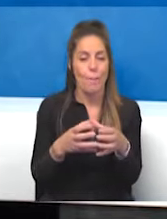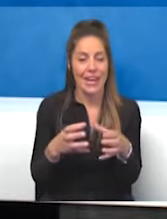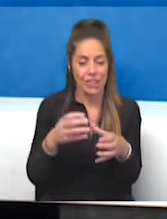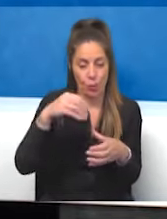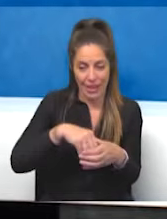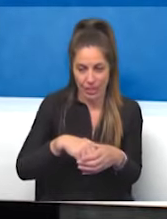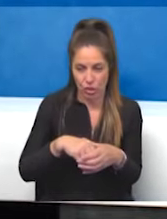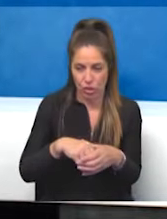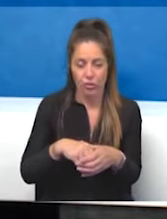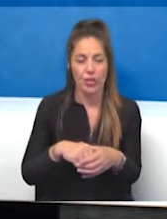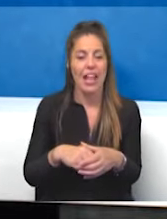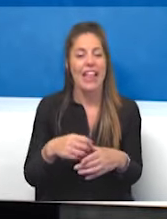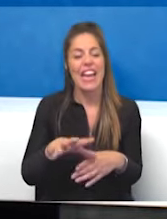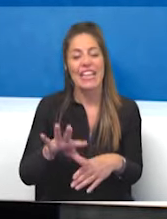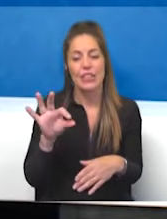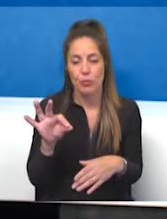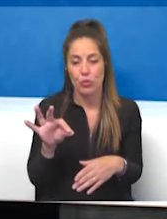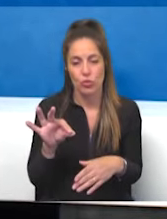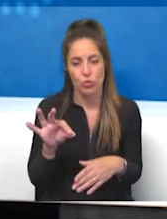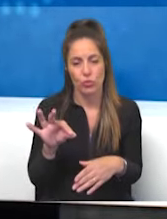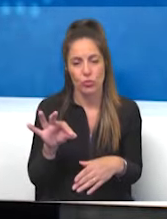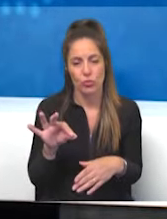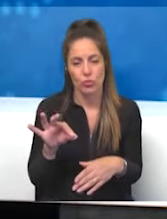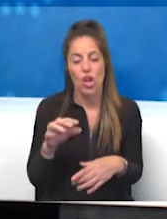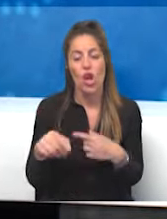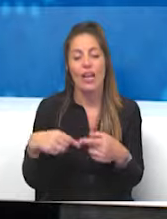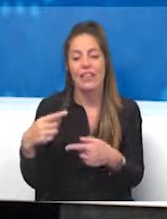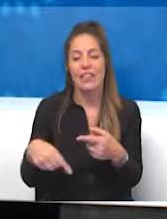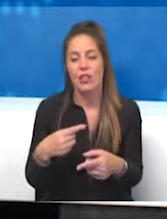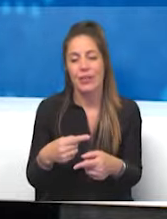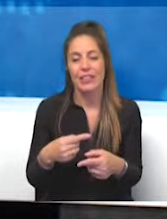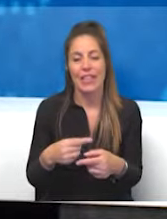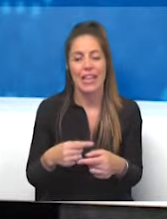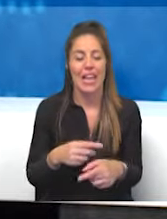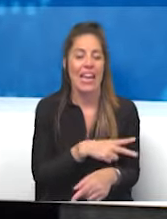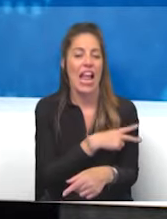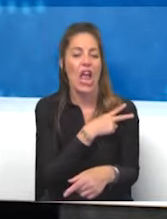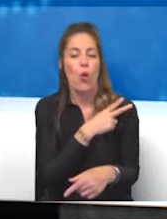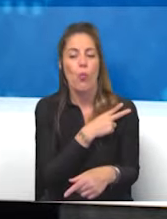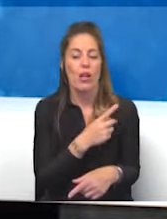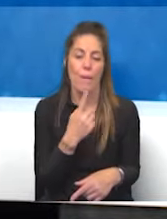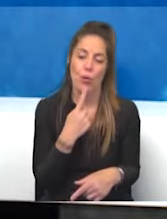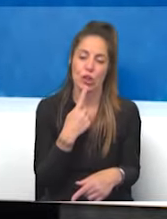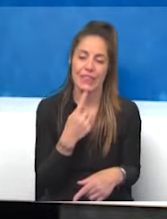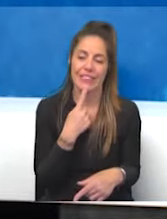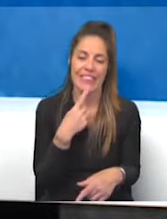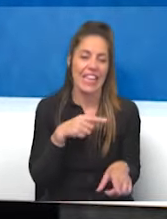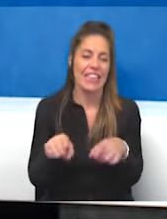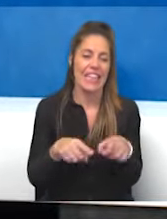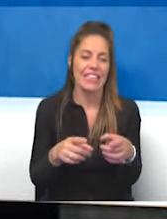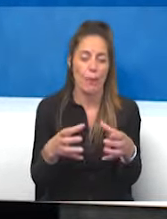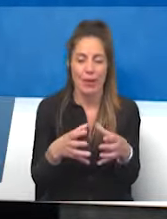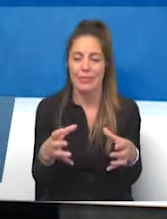internamente definimos eh lo que tradicionalmente era de la cúpula política dirigencial